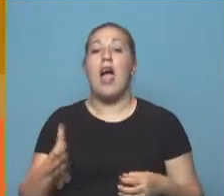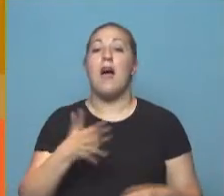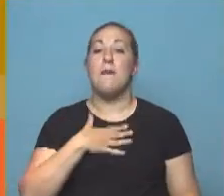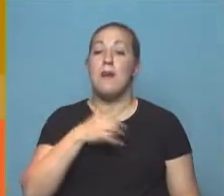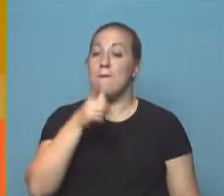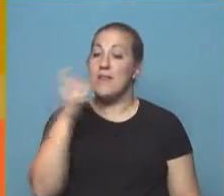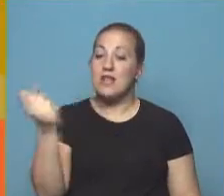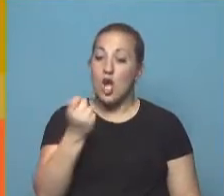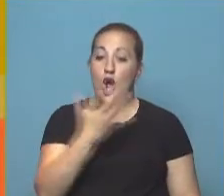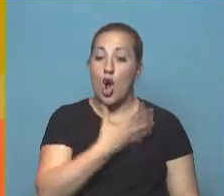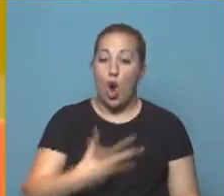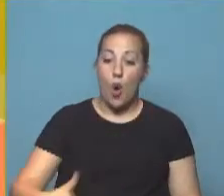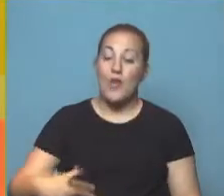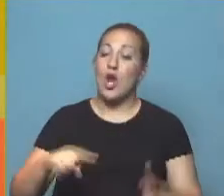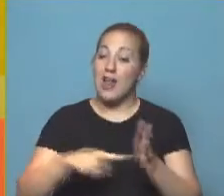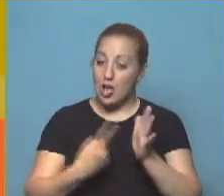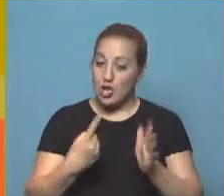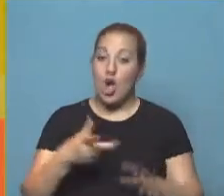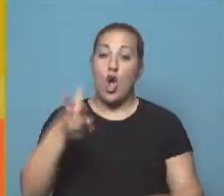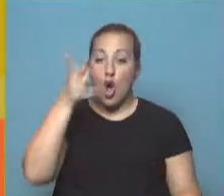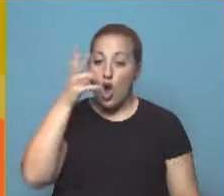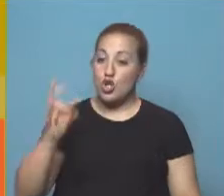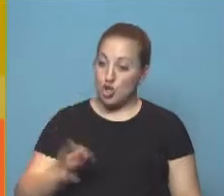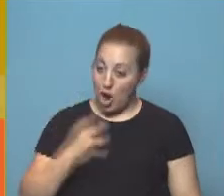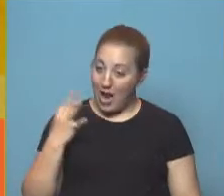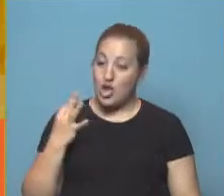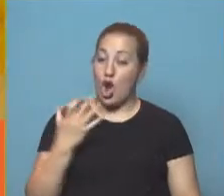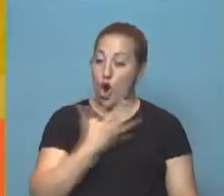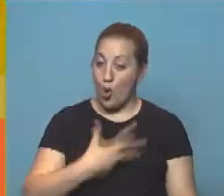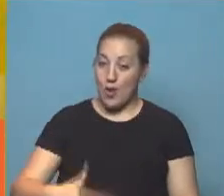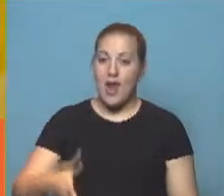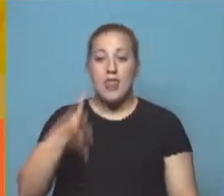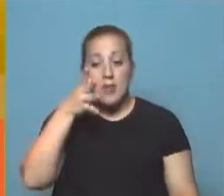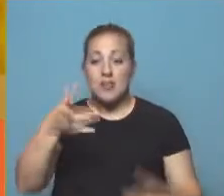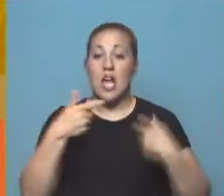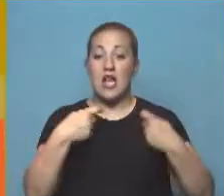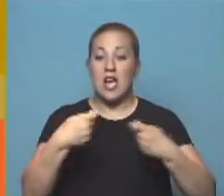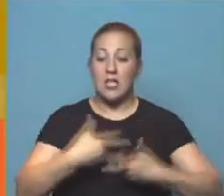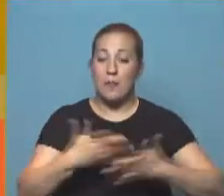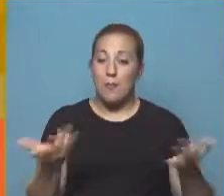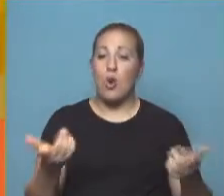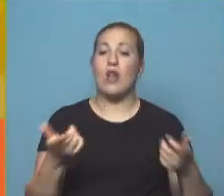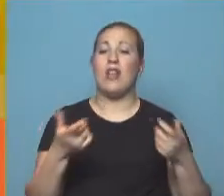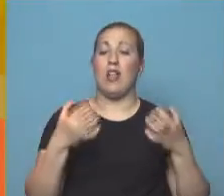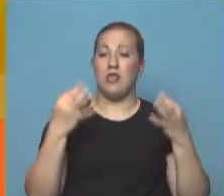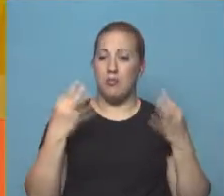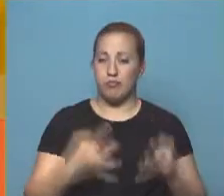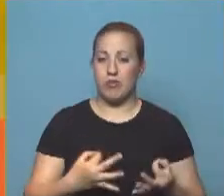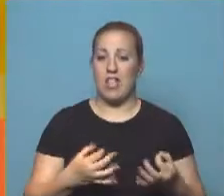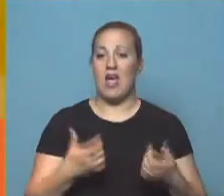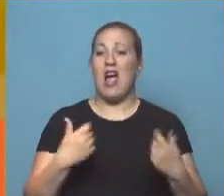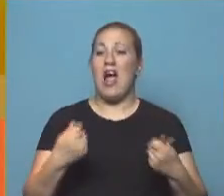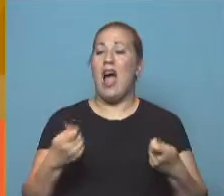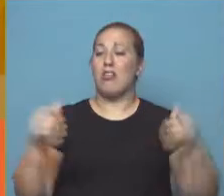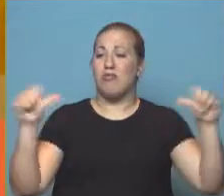importante, el gobierno de la Ciudad de Buenos Aires, los 8 años que gobernó el PRO, gobernó con exceso de gasto público y con déficit fiscal. Los 8 años en la Ciudad de